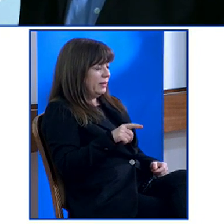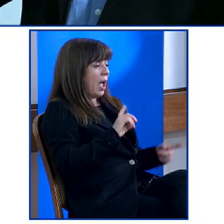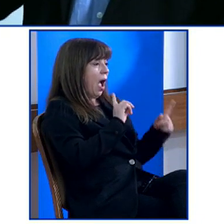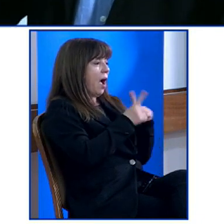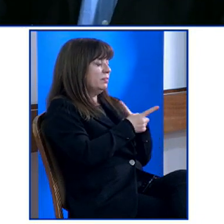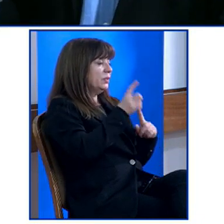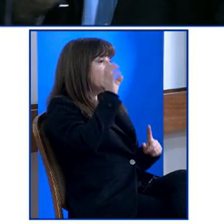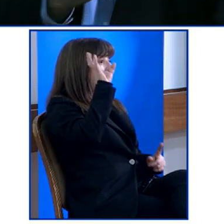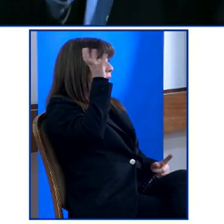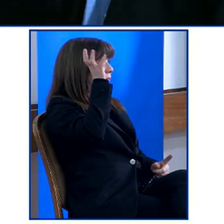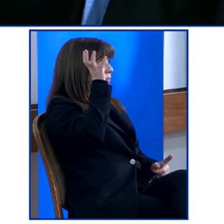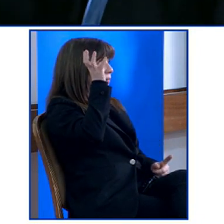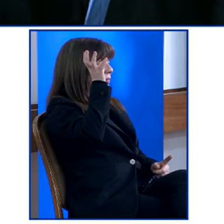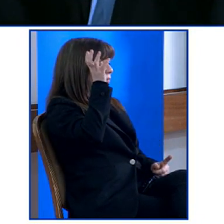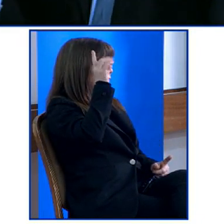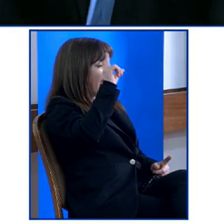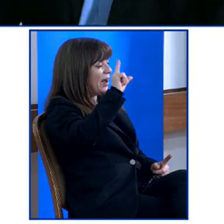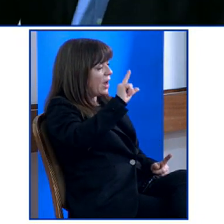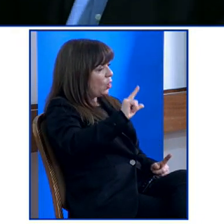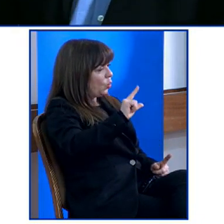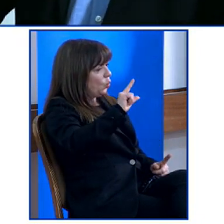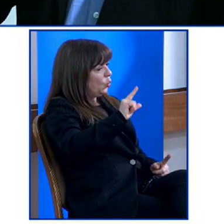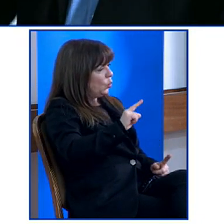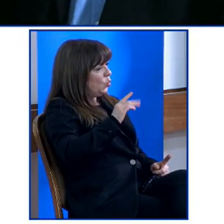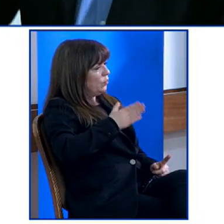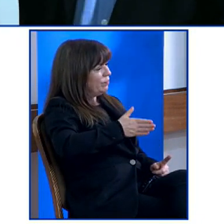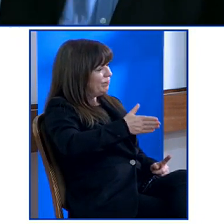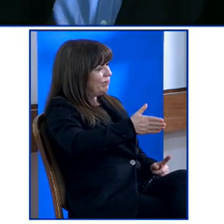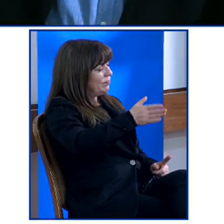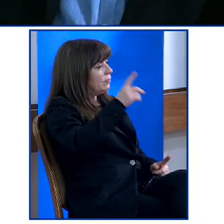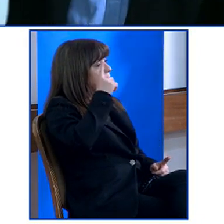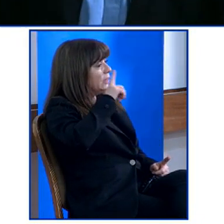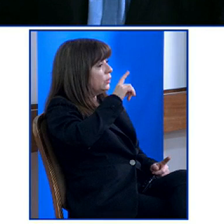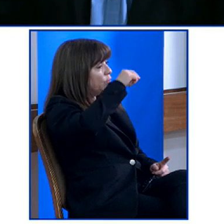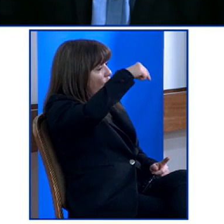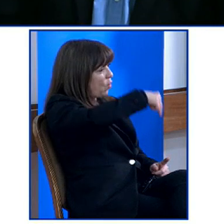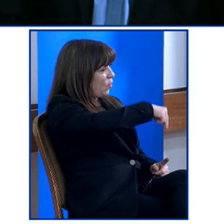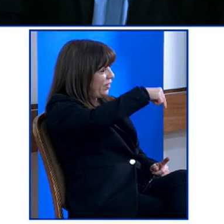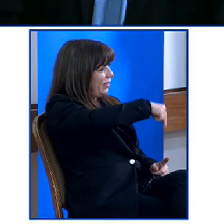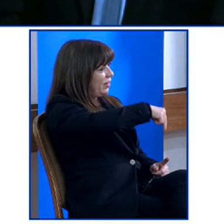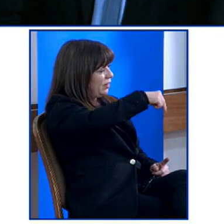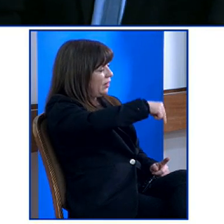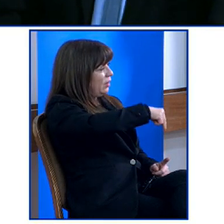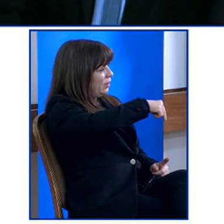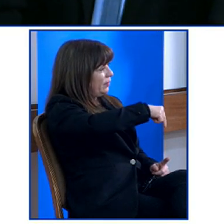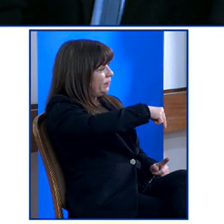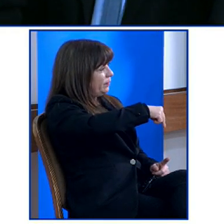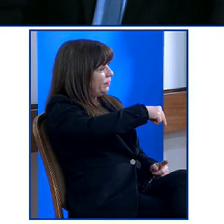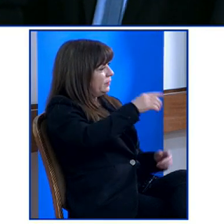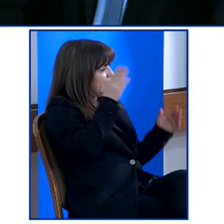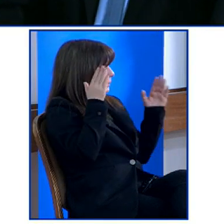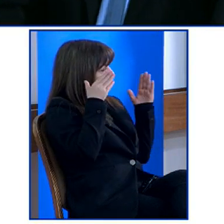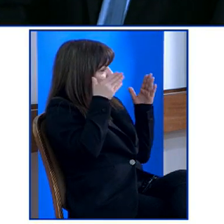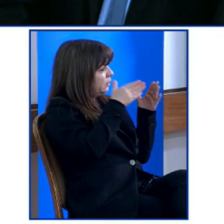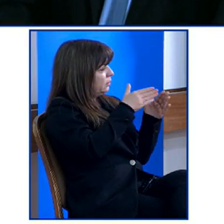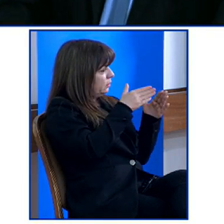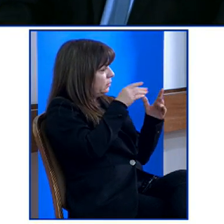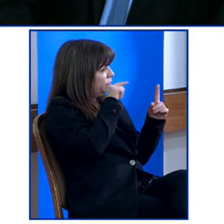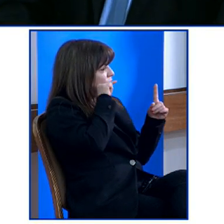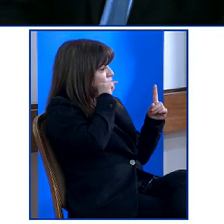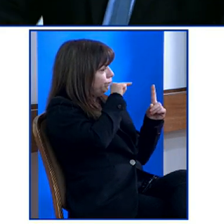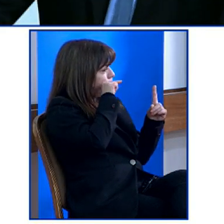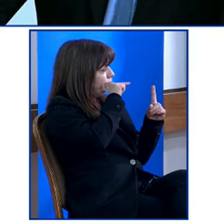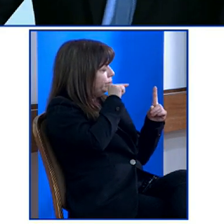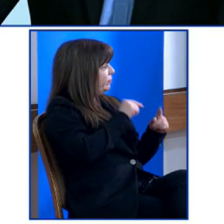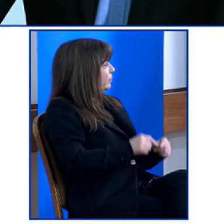climático va a ir reduciéndose, pero hoy día también tienen que